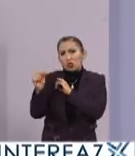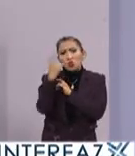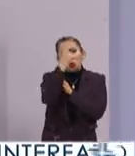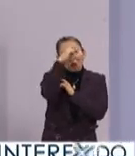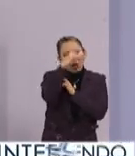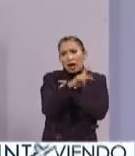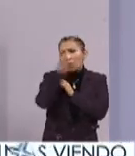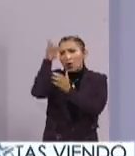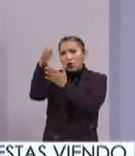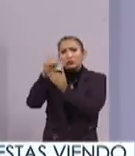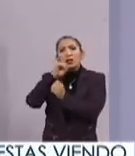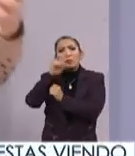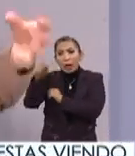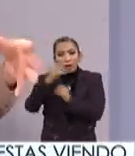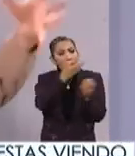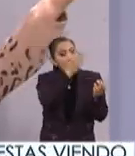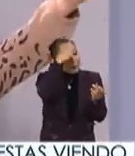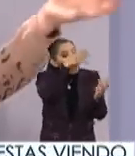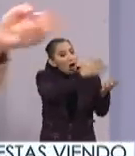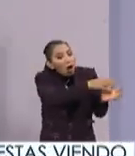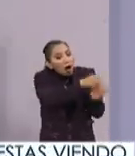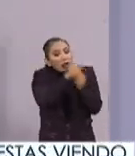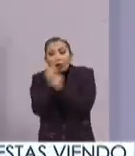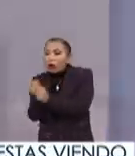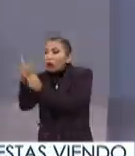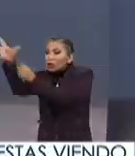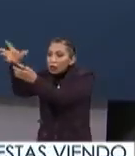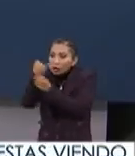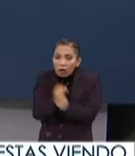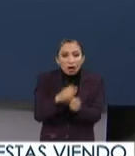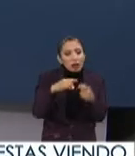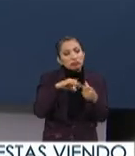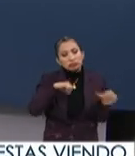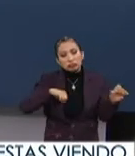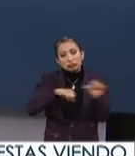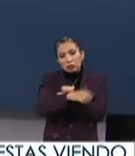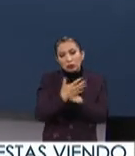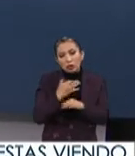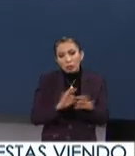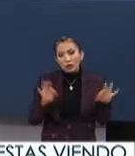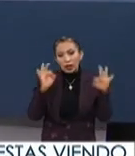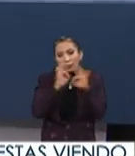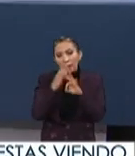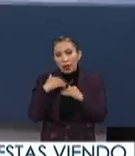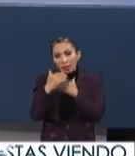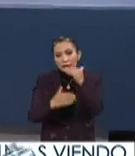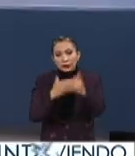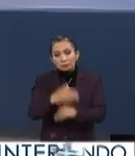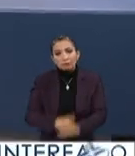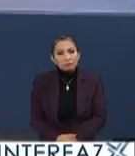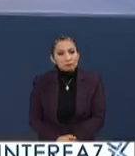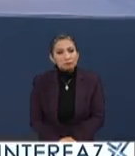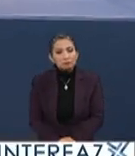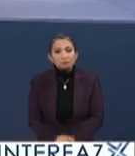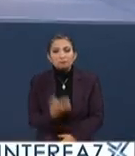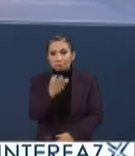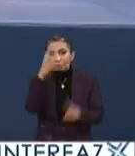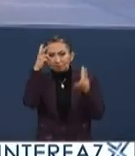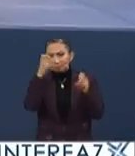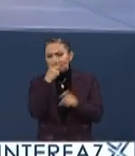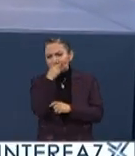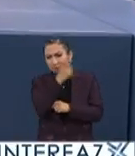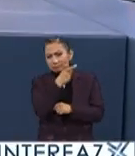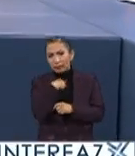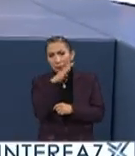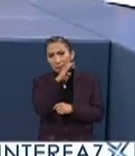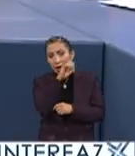un mexicano allá, sino que está llevando a México, trayendo a Japón. Es un intercambio muy importante para el desarrollo. Este tema que mencionó